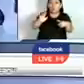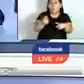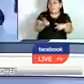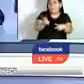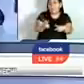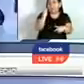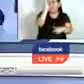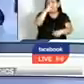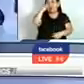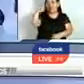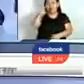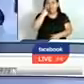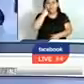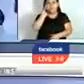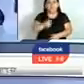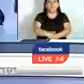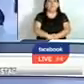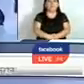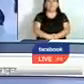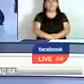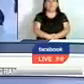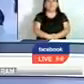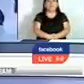vecino. Vamos a continuación con ellos.